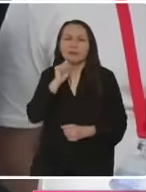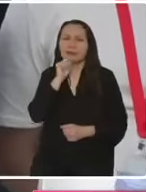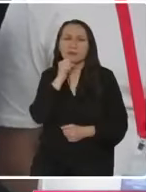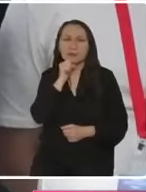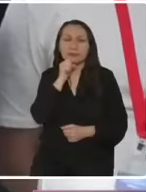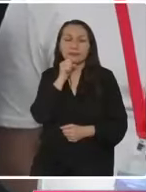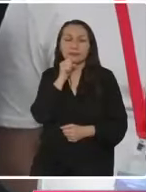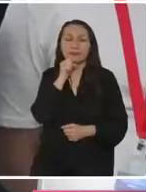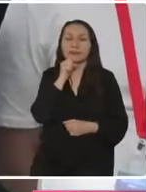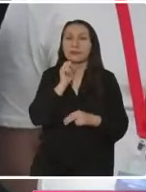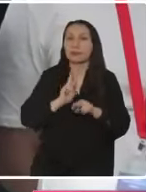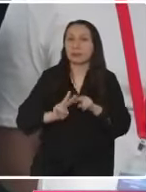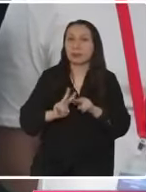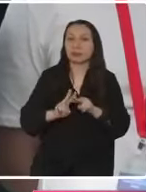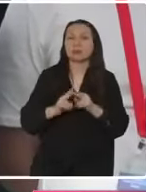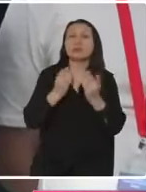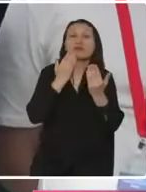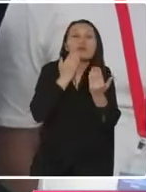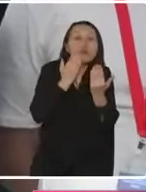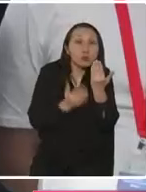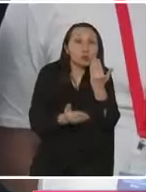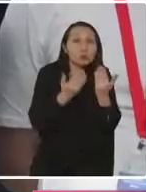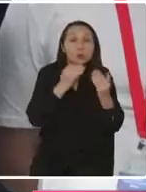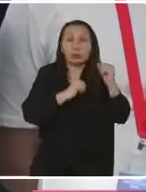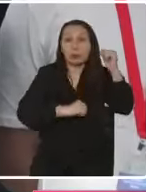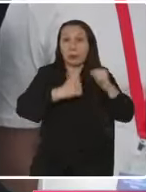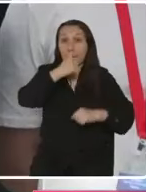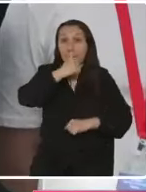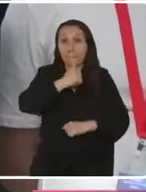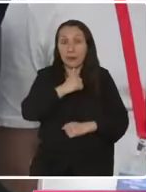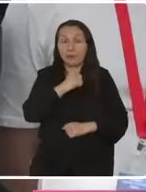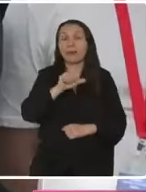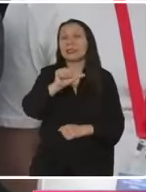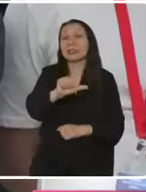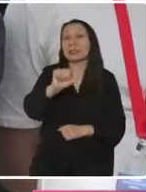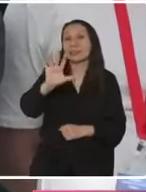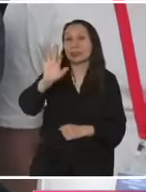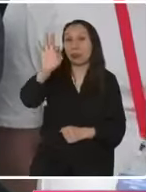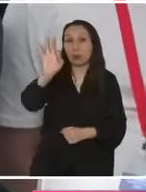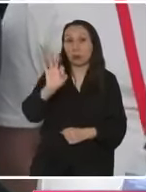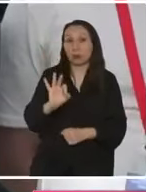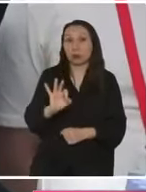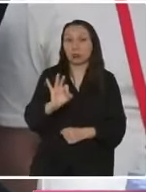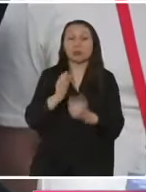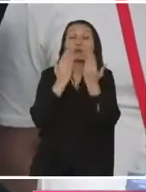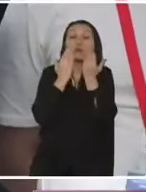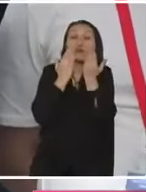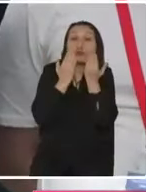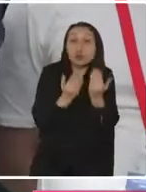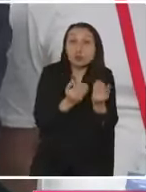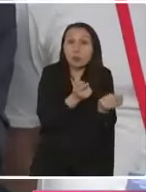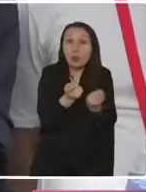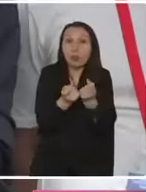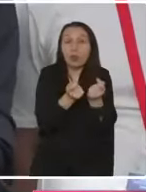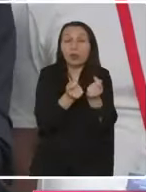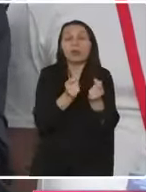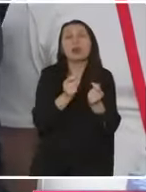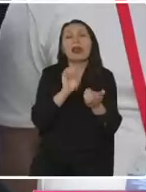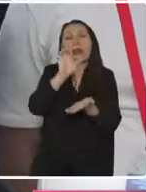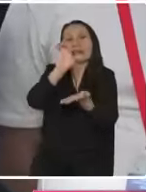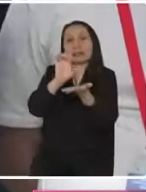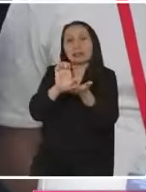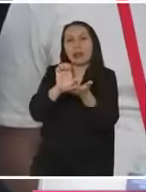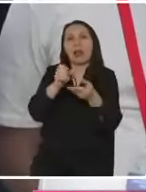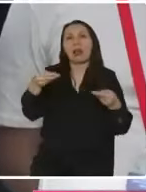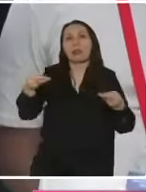que en la práctica, por las donaciones que hacen los privados, el 65% de esa donación la aporta el Estado